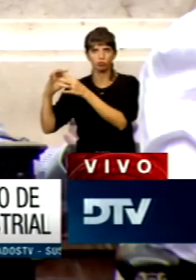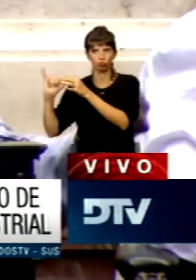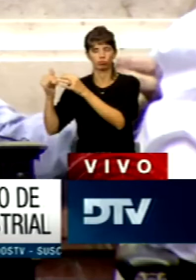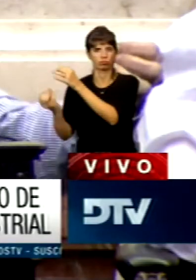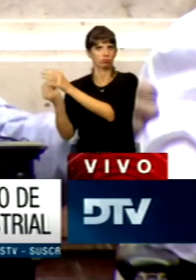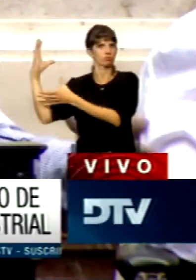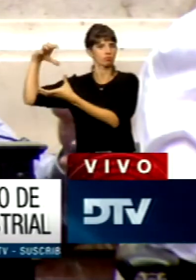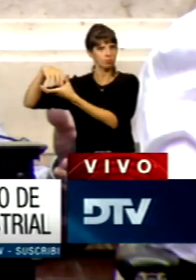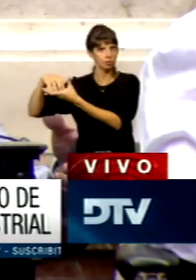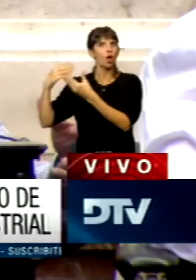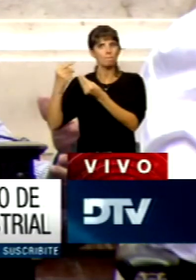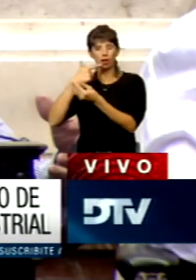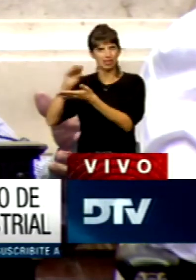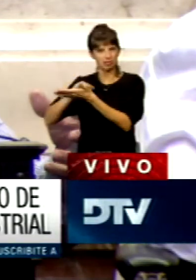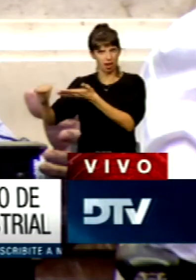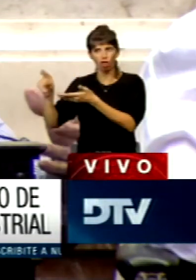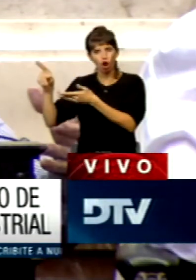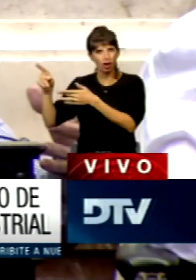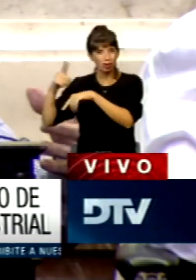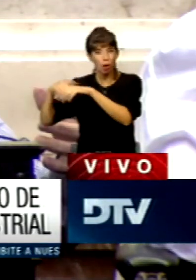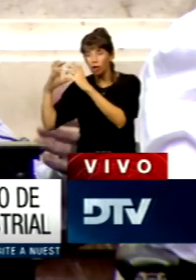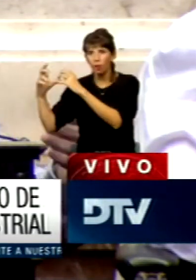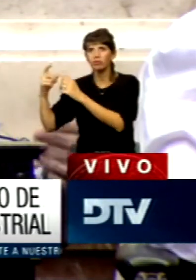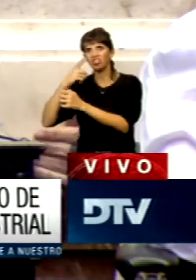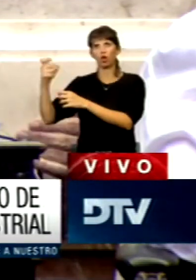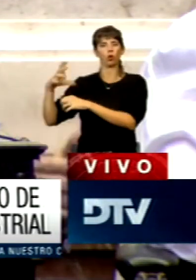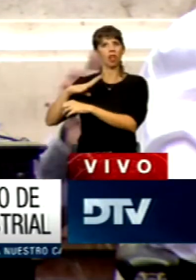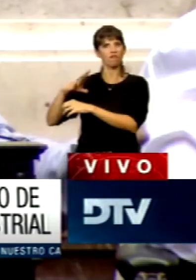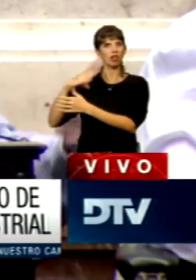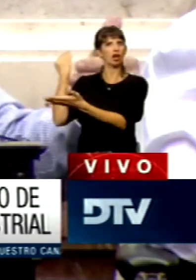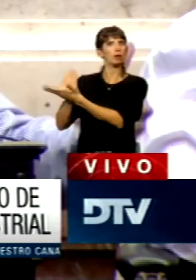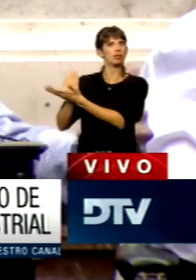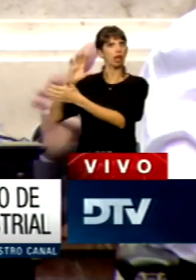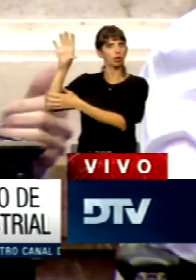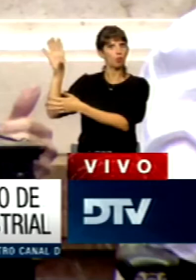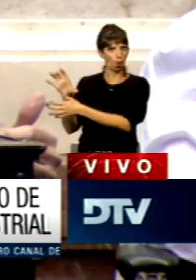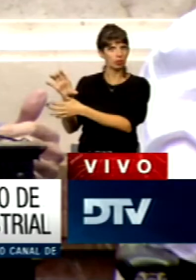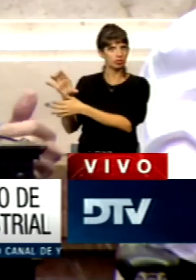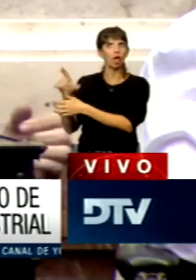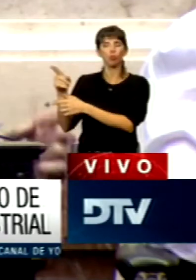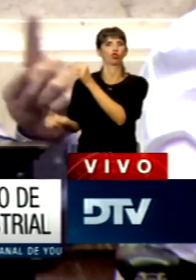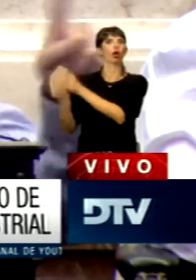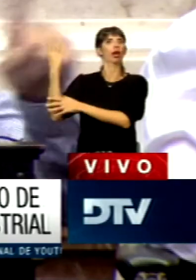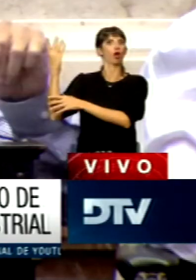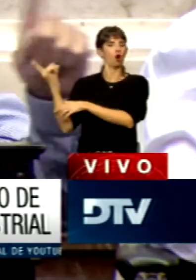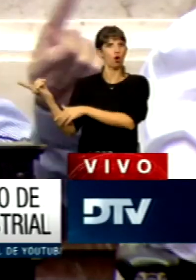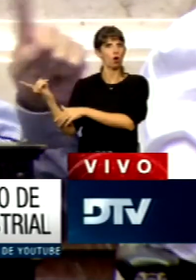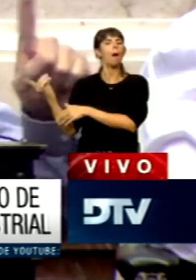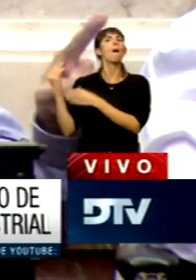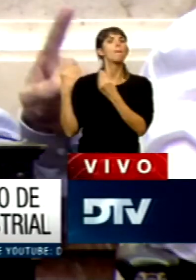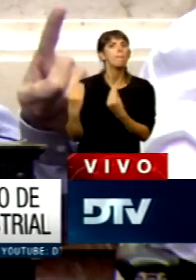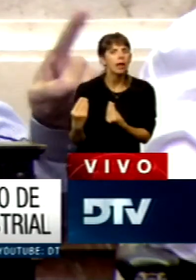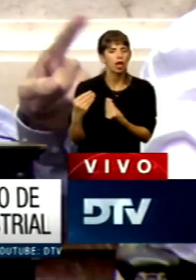que no estaban representadas las provincias. ¿Y qué hicieron? Crearon el Consejo Federal. Ahora, no es un Consejo